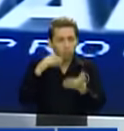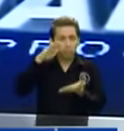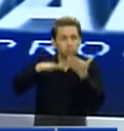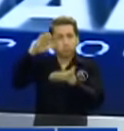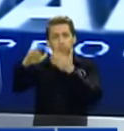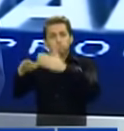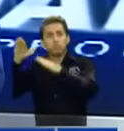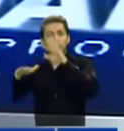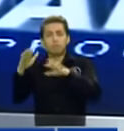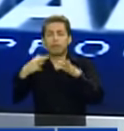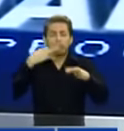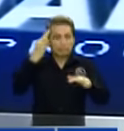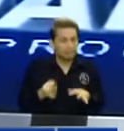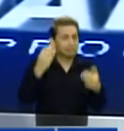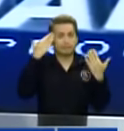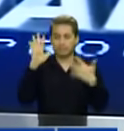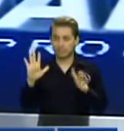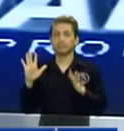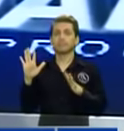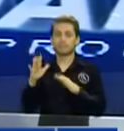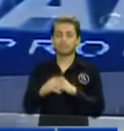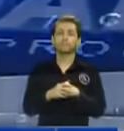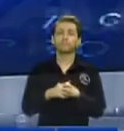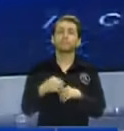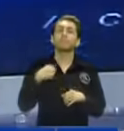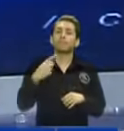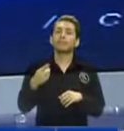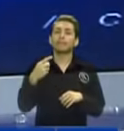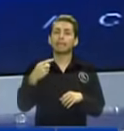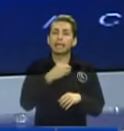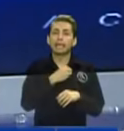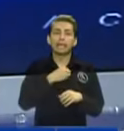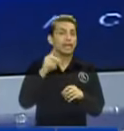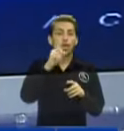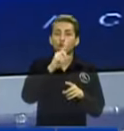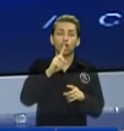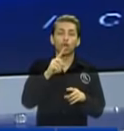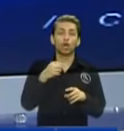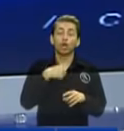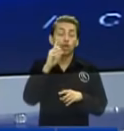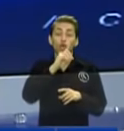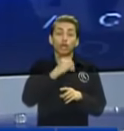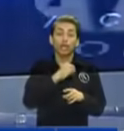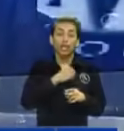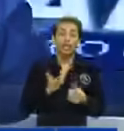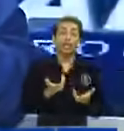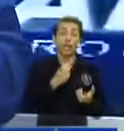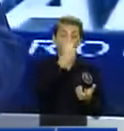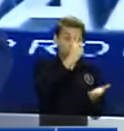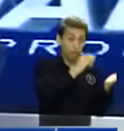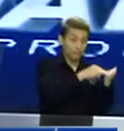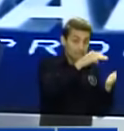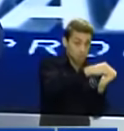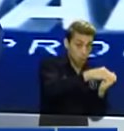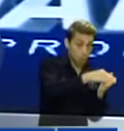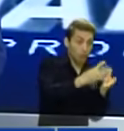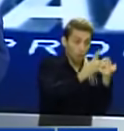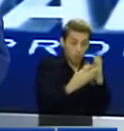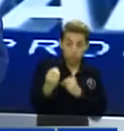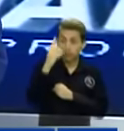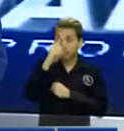sean las reales. Y decía usted que quisiera no pasar los 125 por millón. 125 por millón. Y hay una razón.